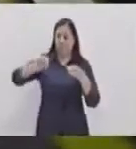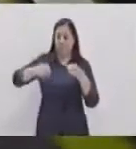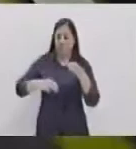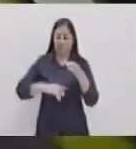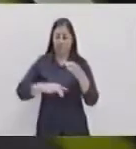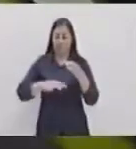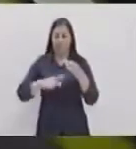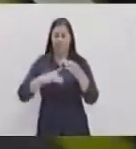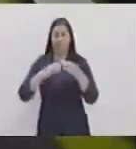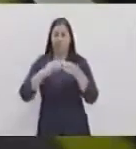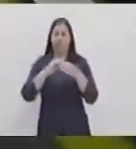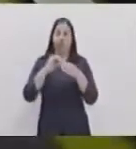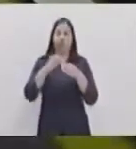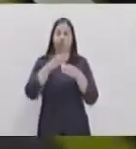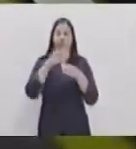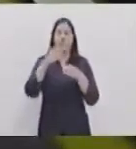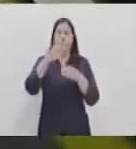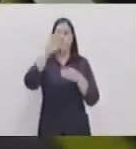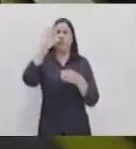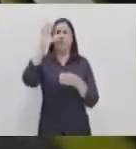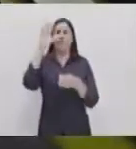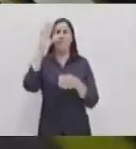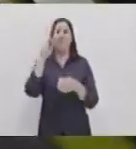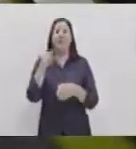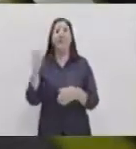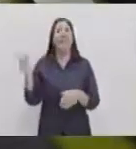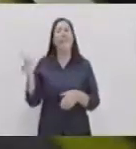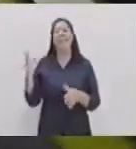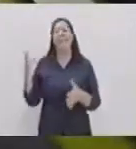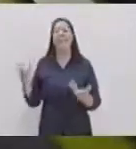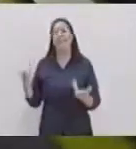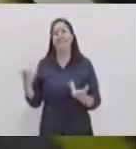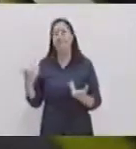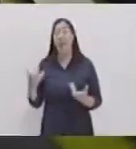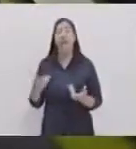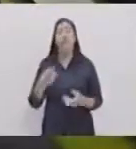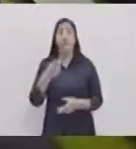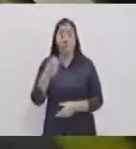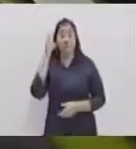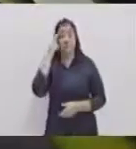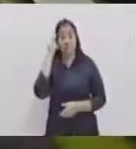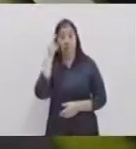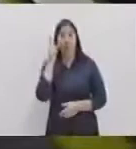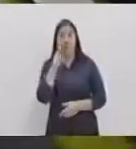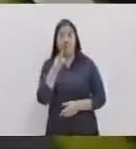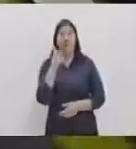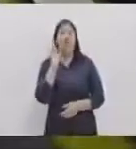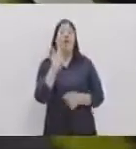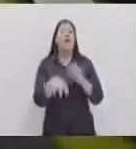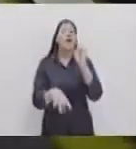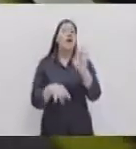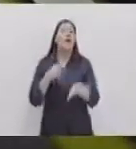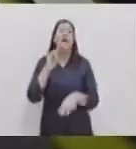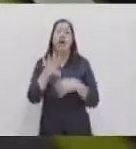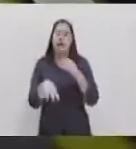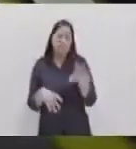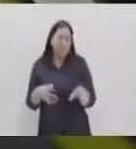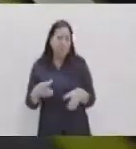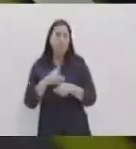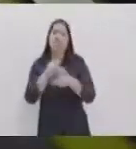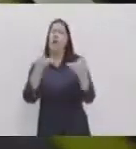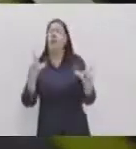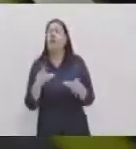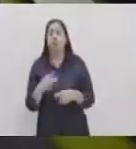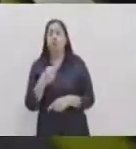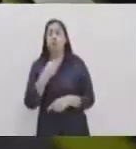le puede dar la siguiente aplicación. Recuérdate que muchas veces en lugares en donde